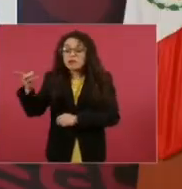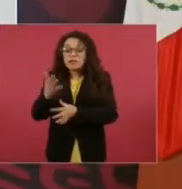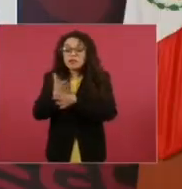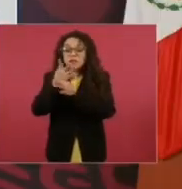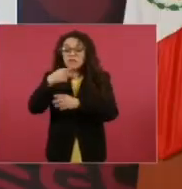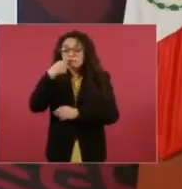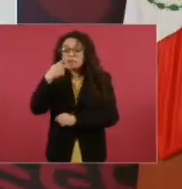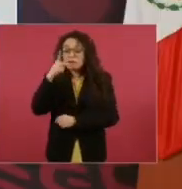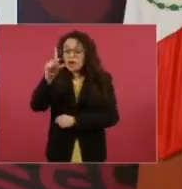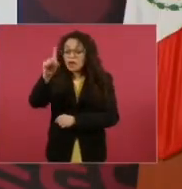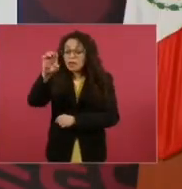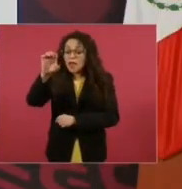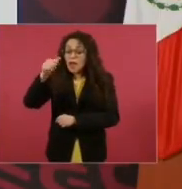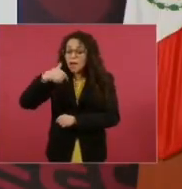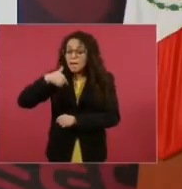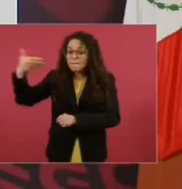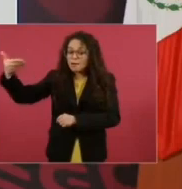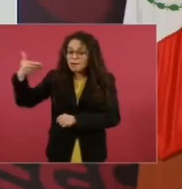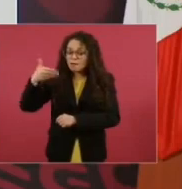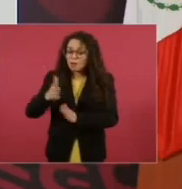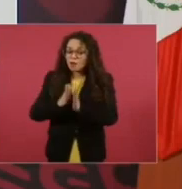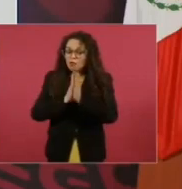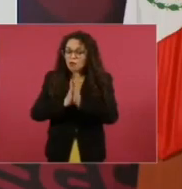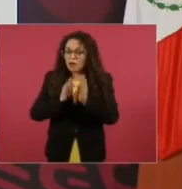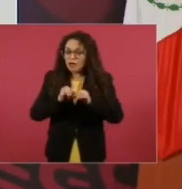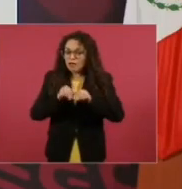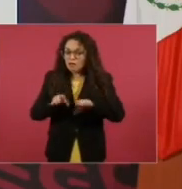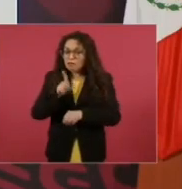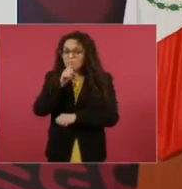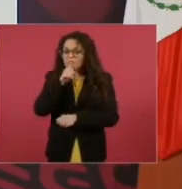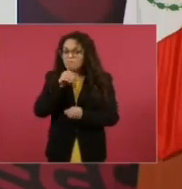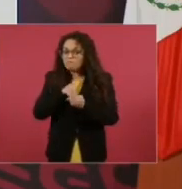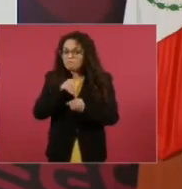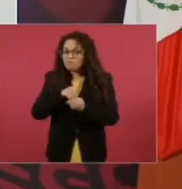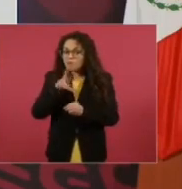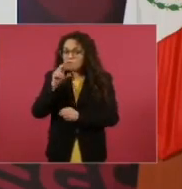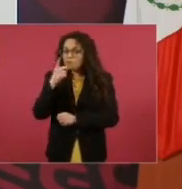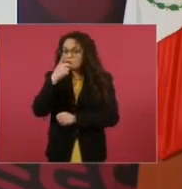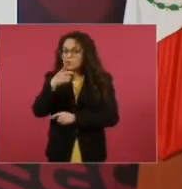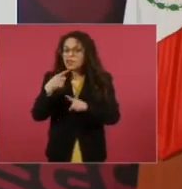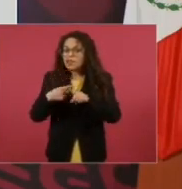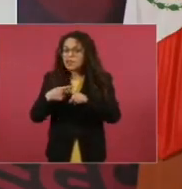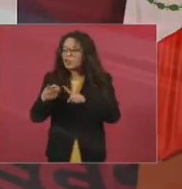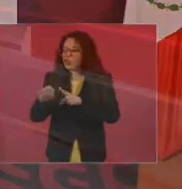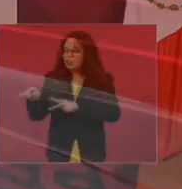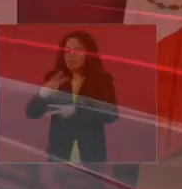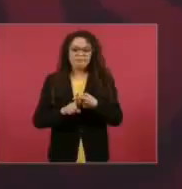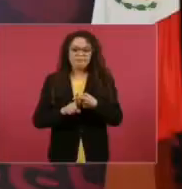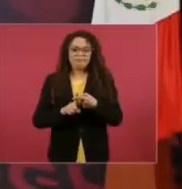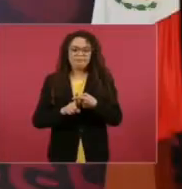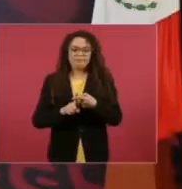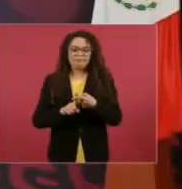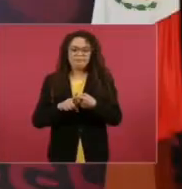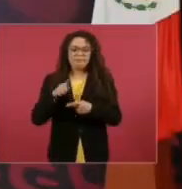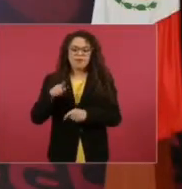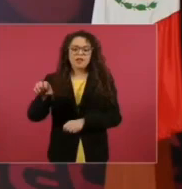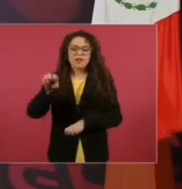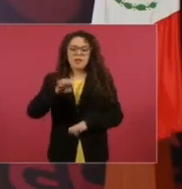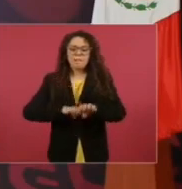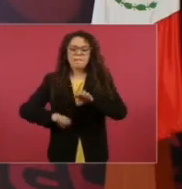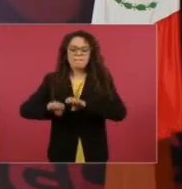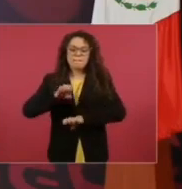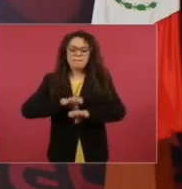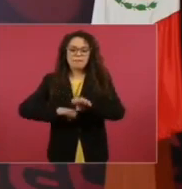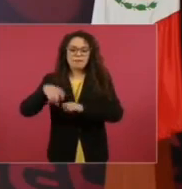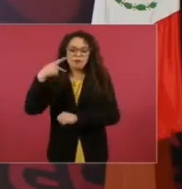la conferencia mañanera. Si ellos dicen que son un medio de comunicación independiente,